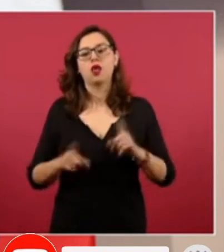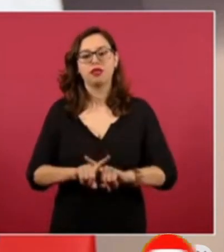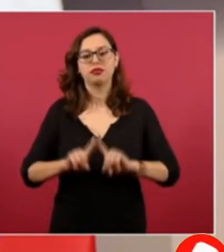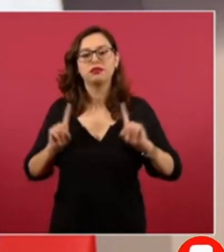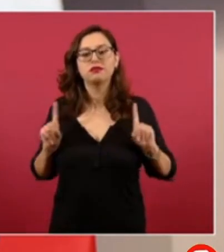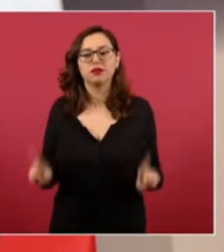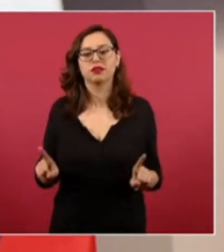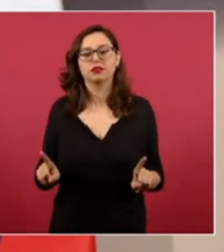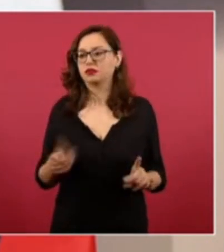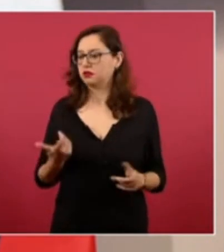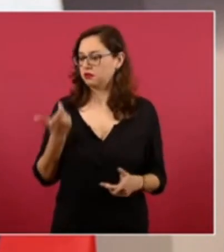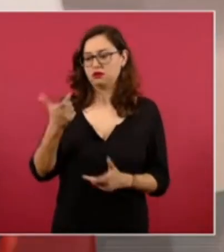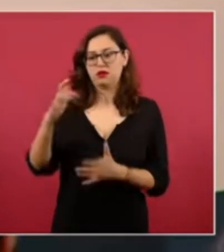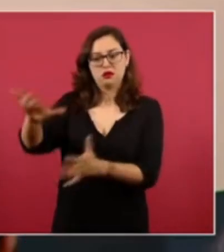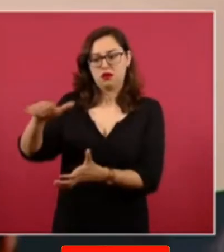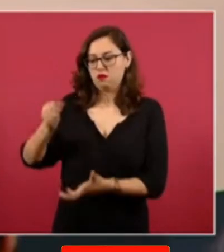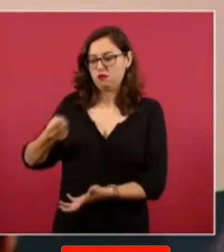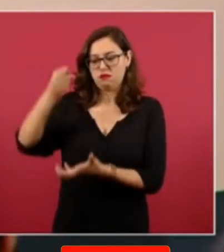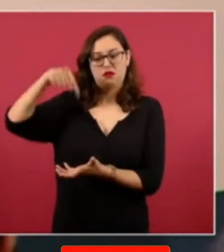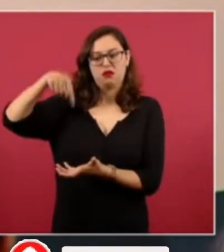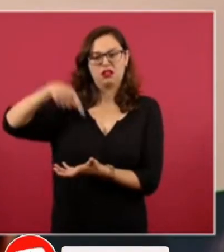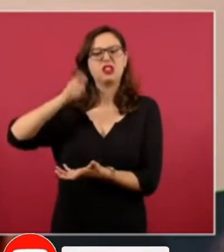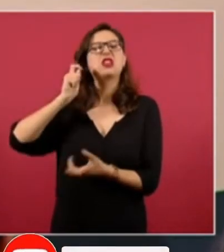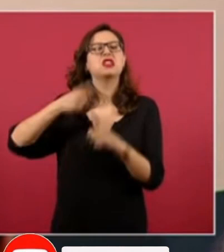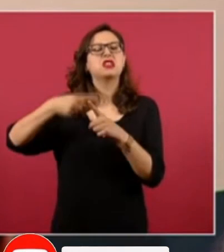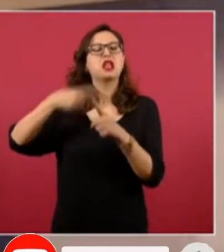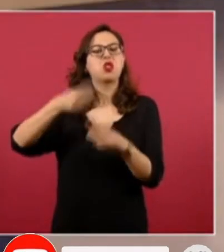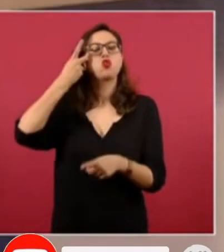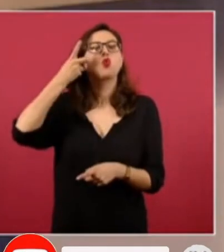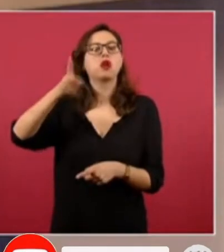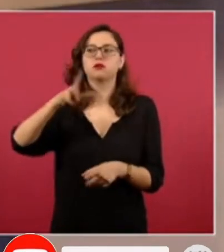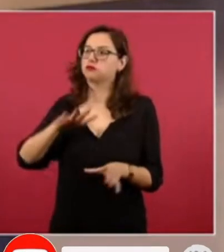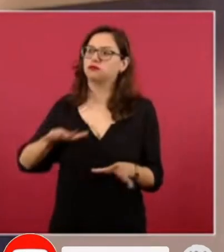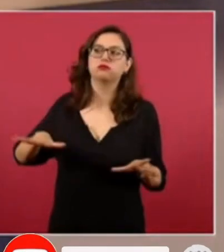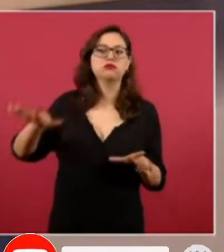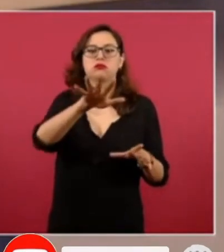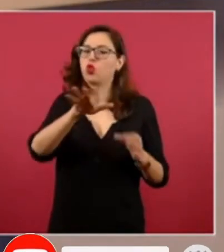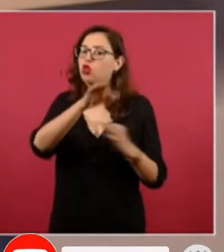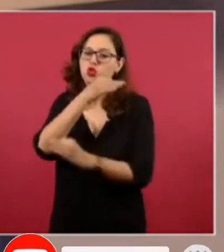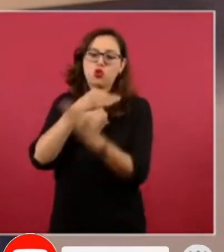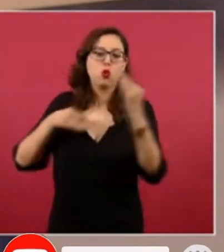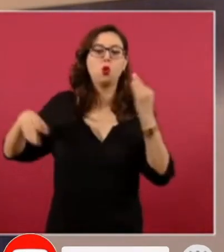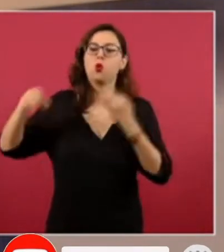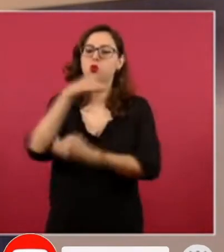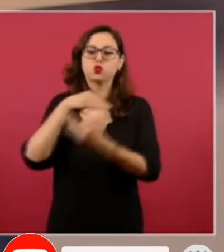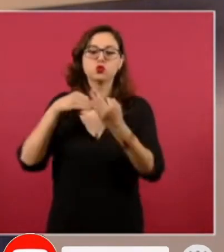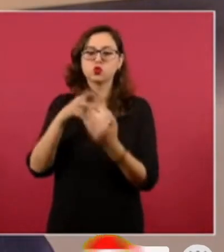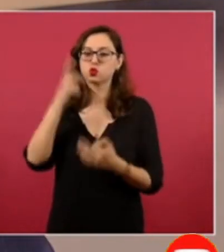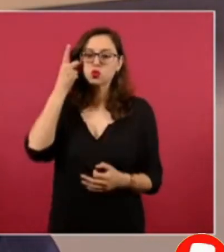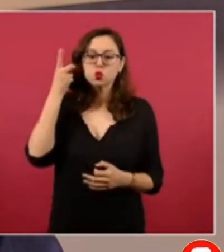el presupuesto público es dinero del pueblo, es dinero de todos y es